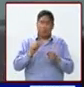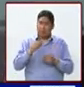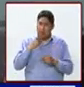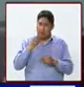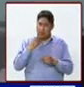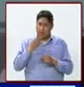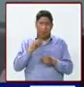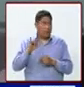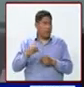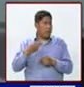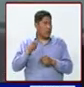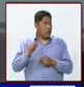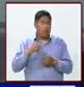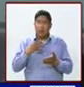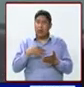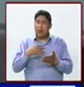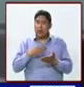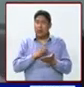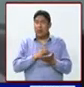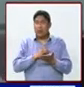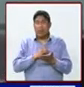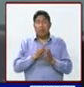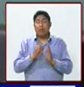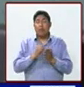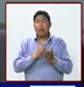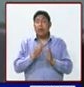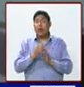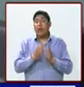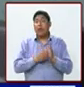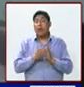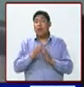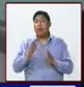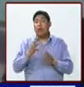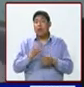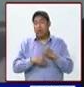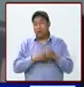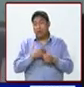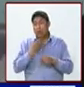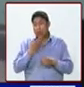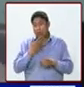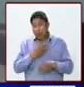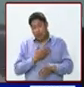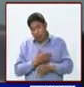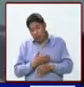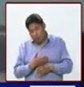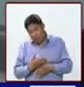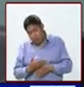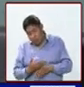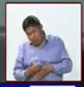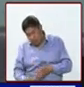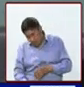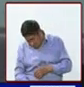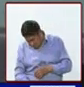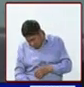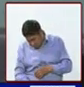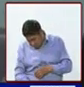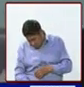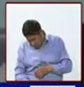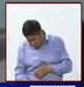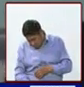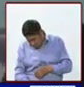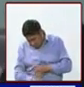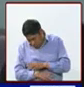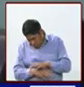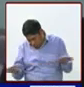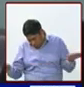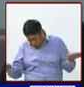les cuento, John, es estudiante de Derecho de cuarto año, pero se empezó a poner mal, empezó a desmayarse, un día se desmaya y no recordó más